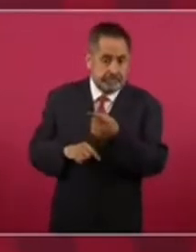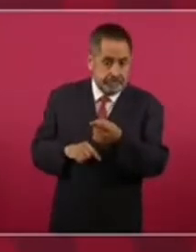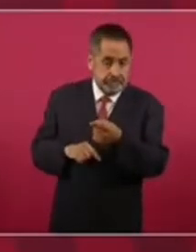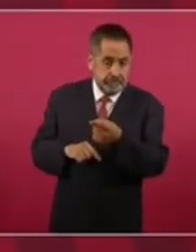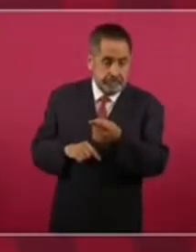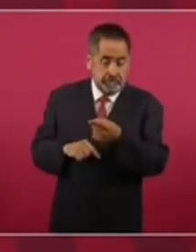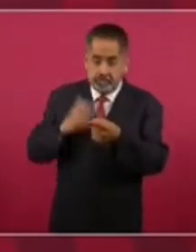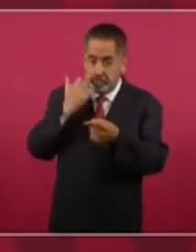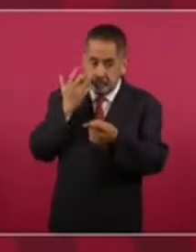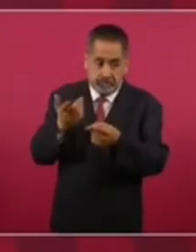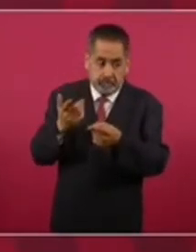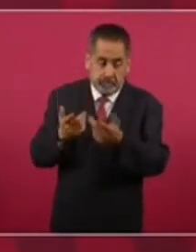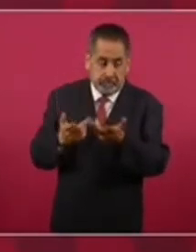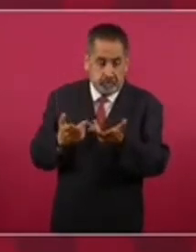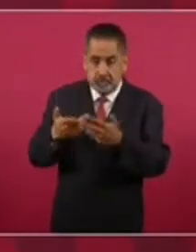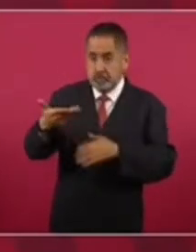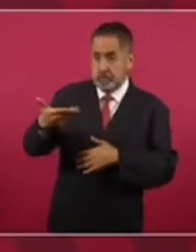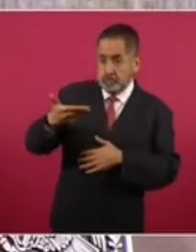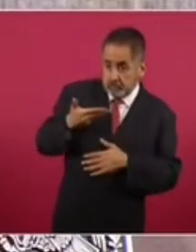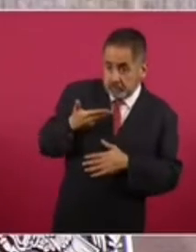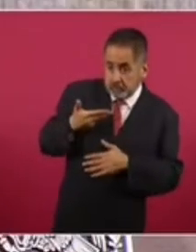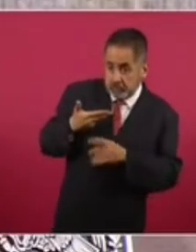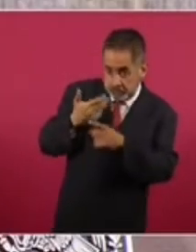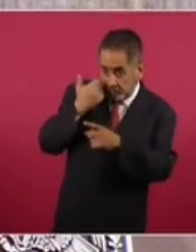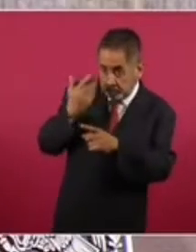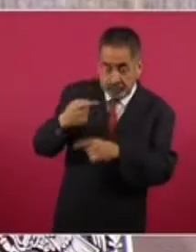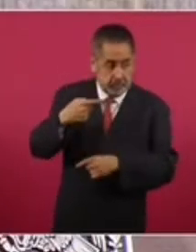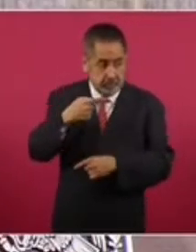lo pedía,